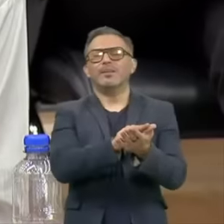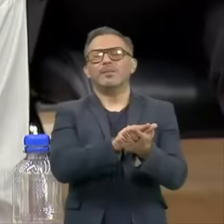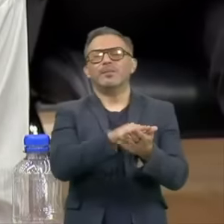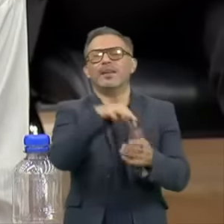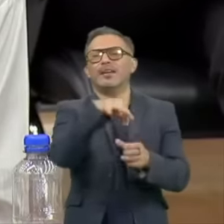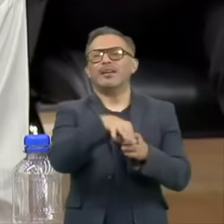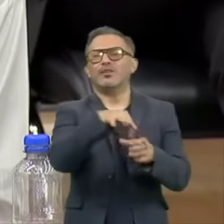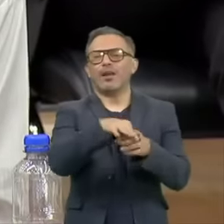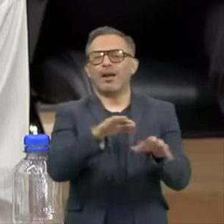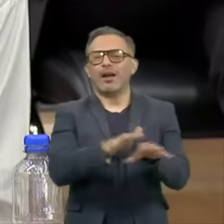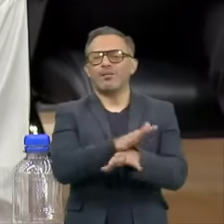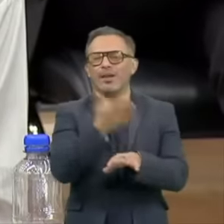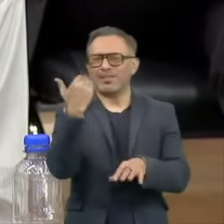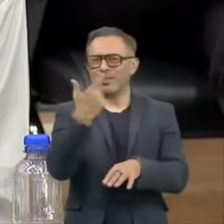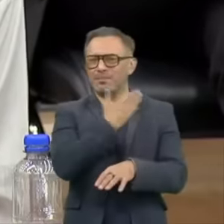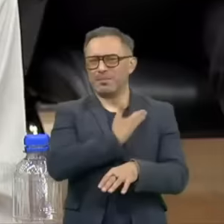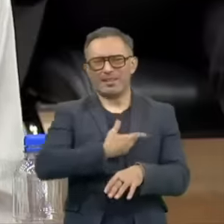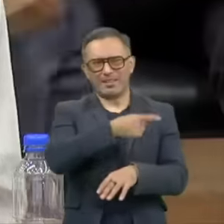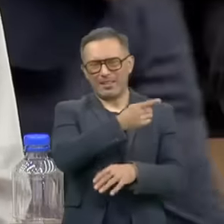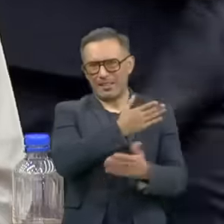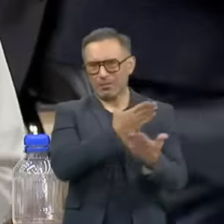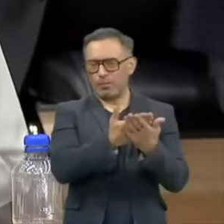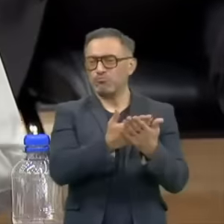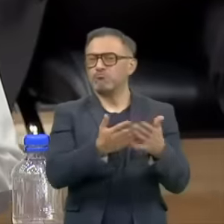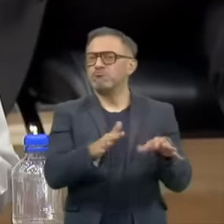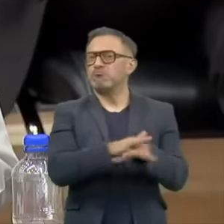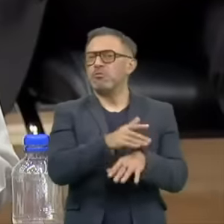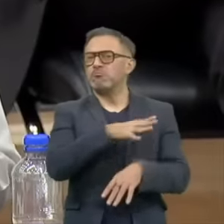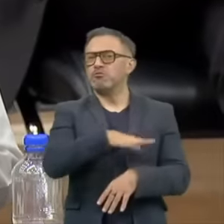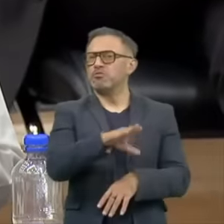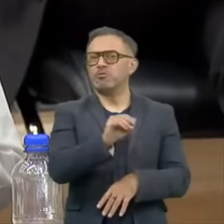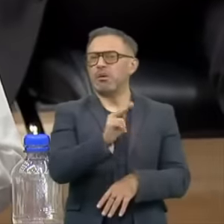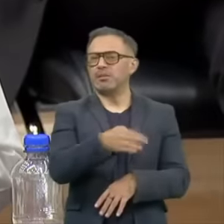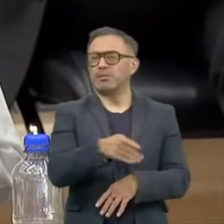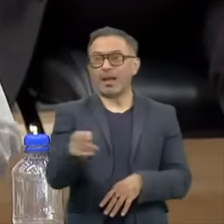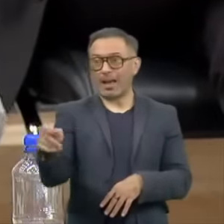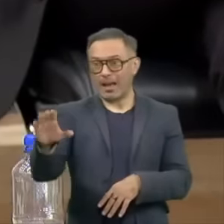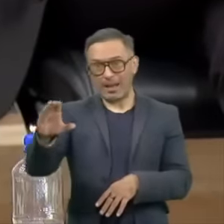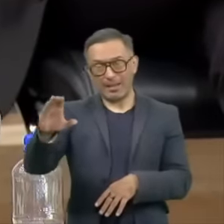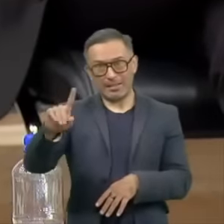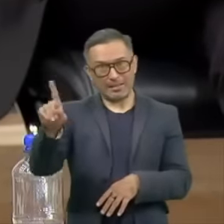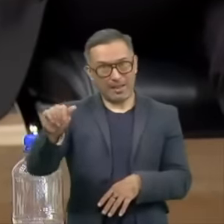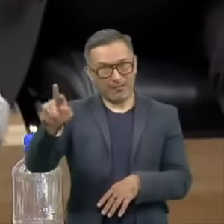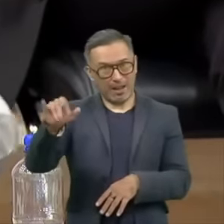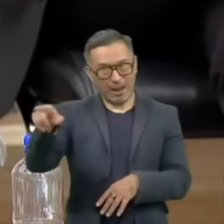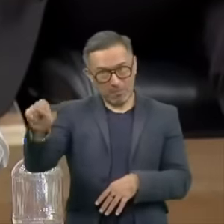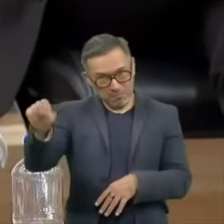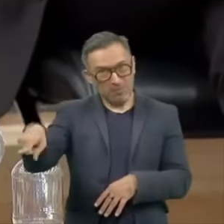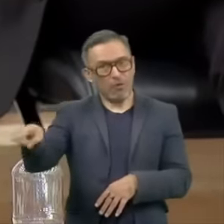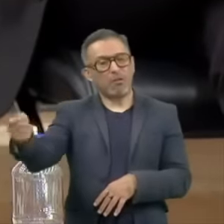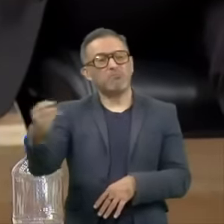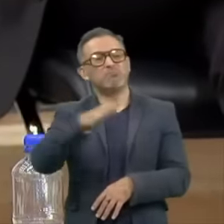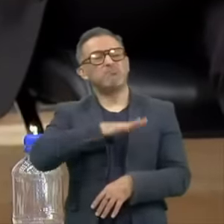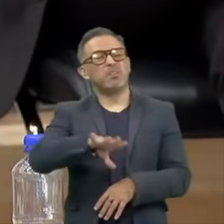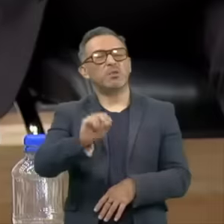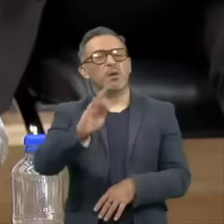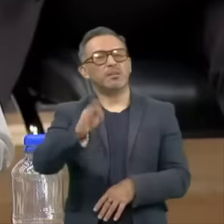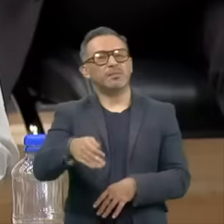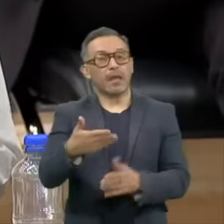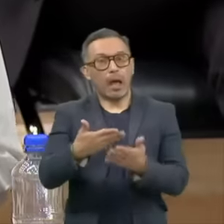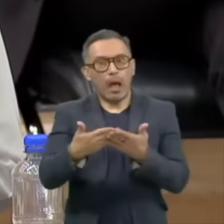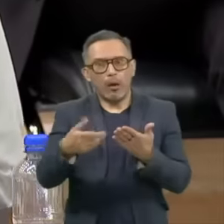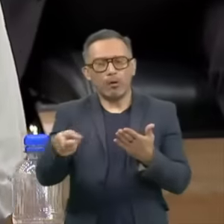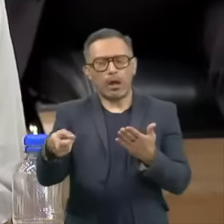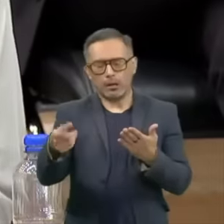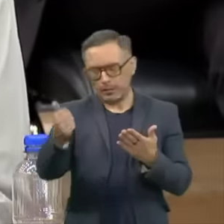electoral que planteó el compañero presidente, la consejera Zavala incluida, se manifestó en contra, y hoy se duelen de las reglas